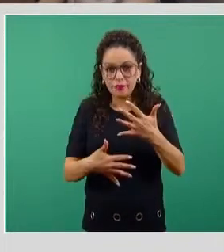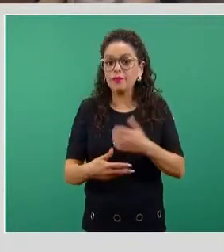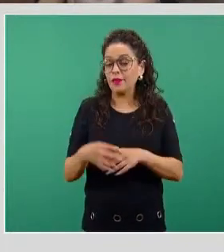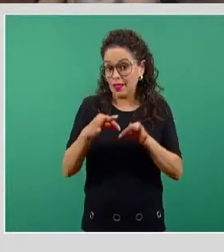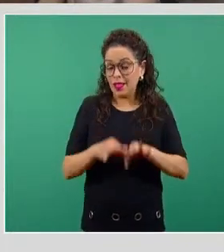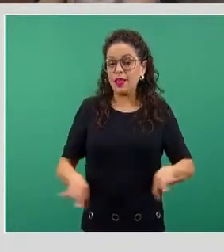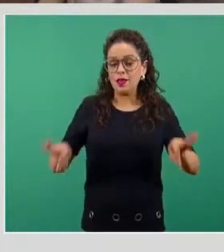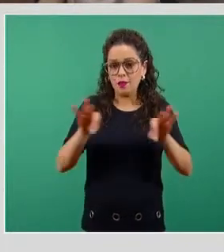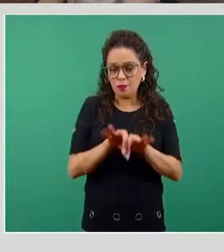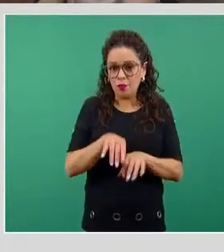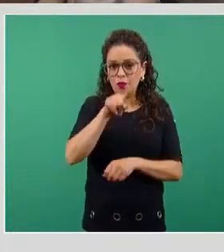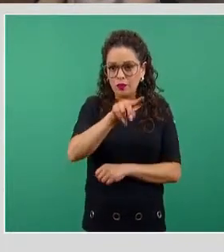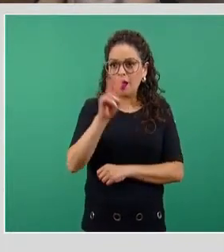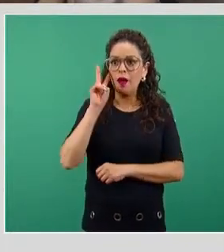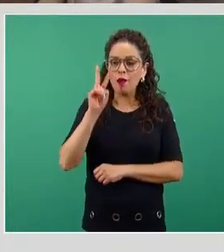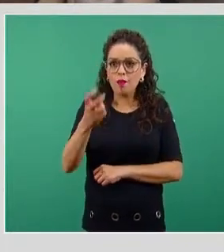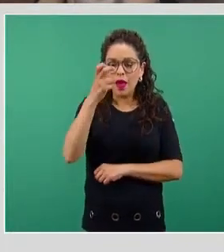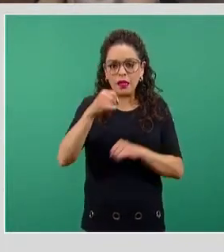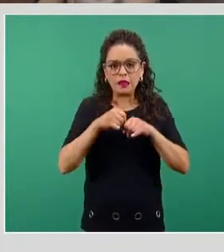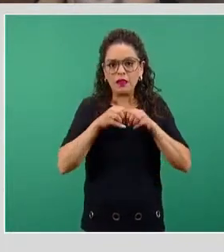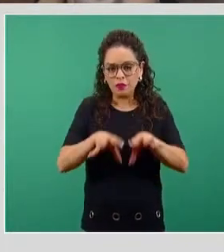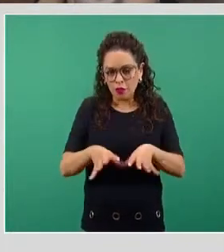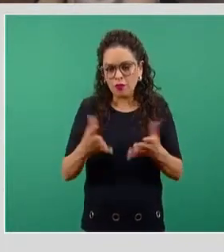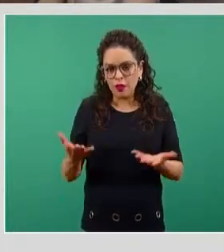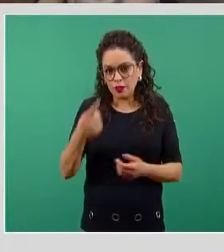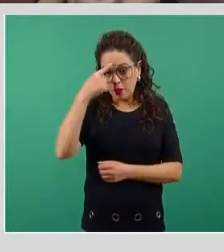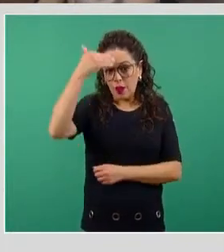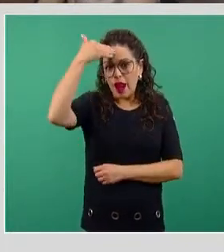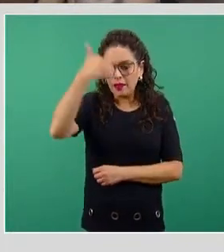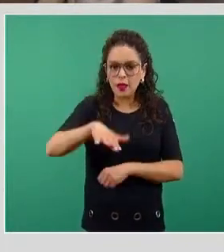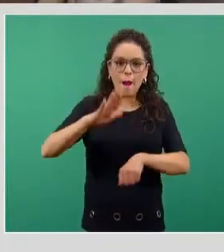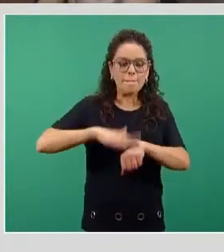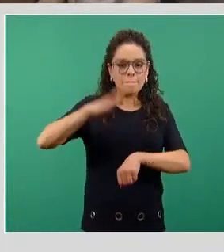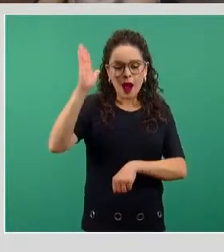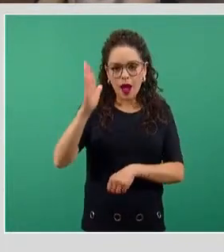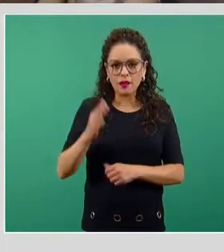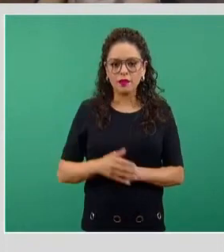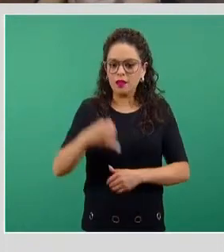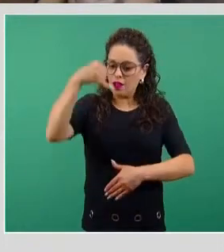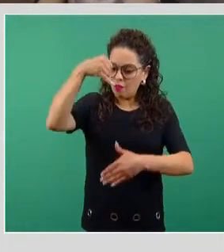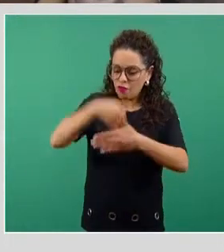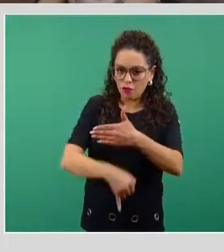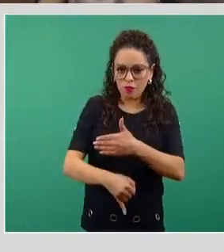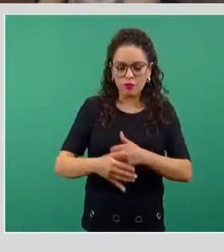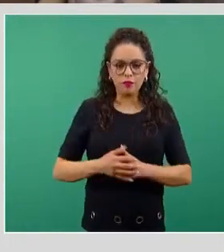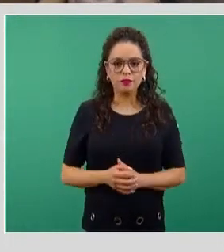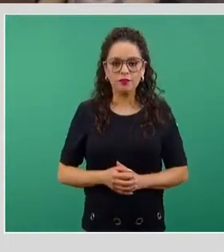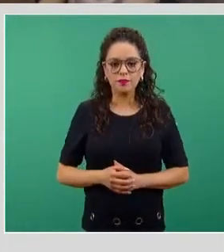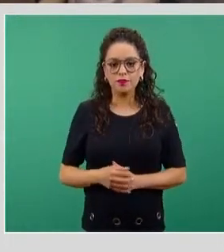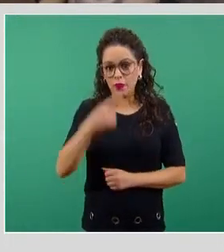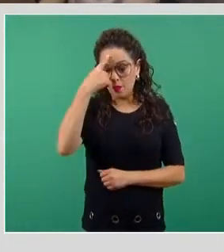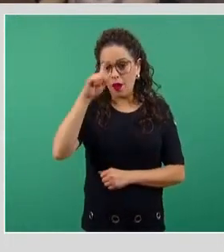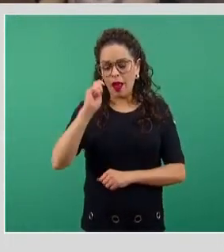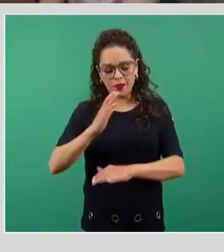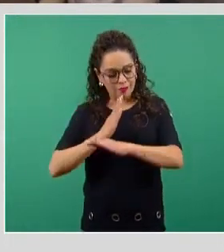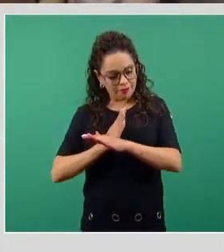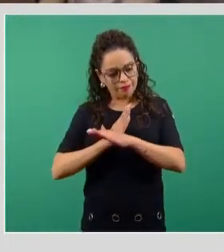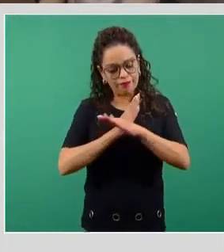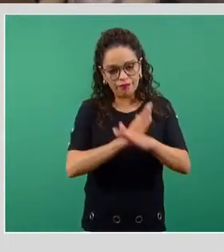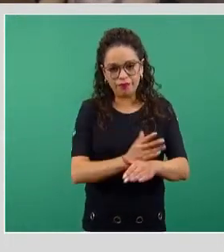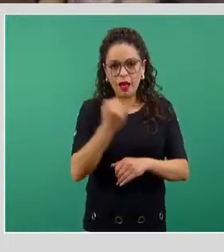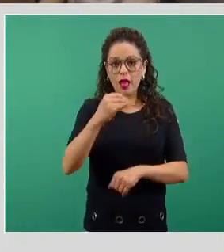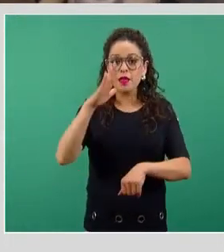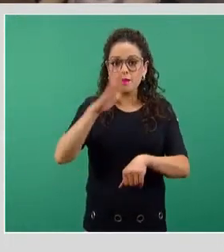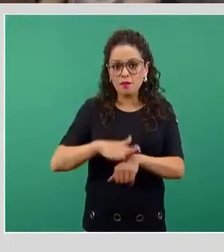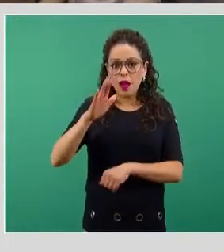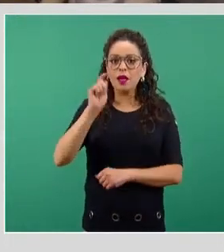diferentes infografías para que podamos tener mayor información. Definitivamente lo ideal es prevenir y sobre todo el incremento de casos,